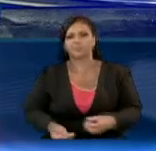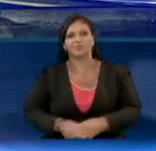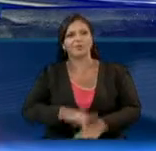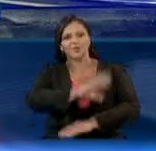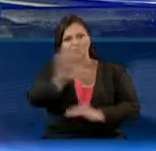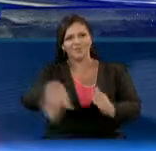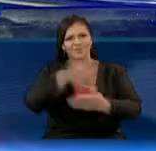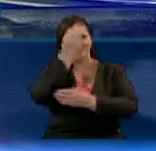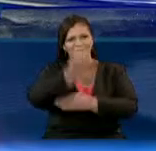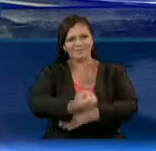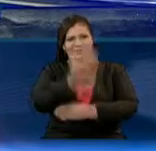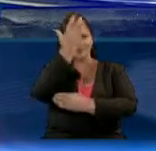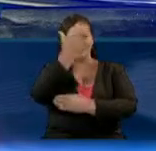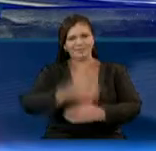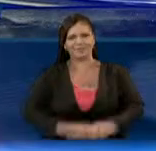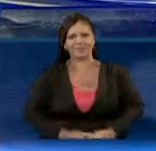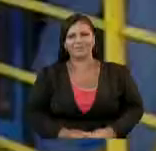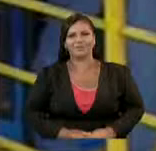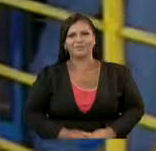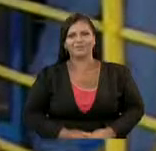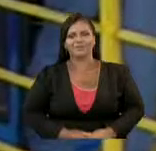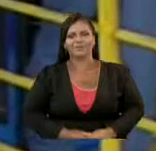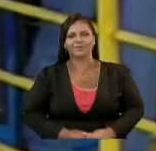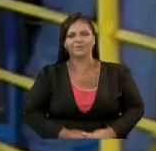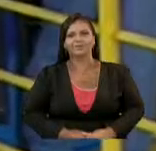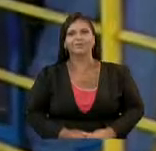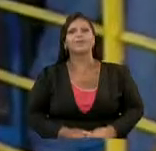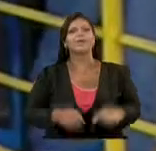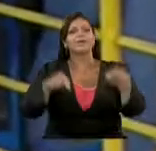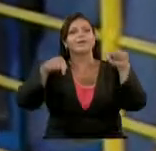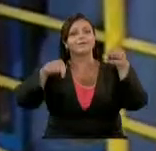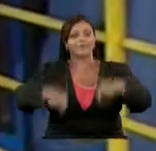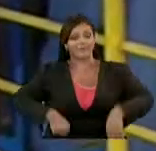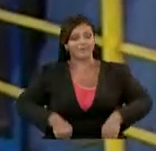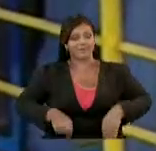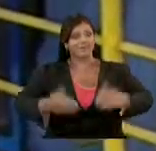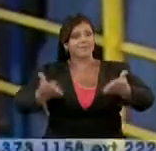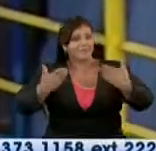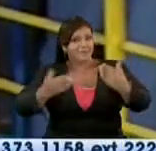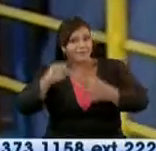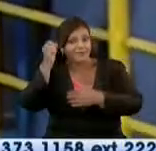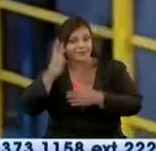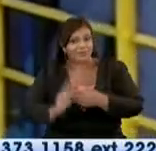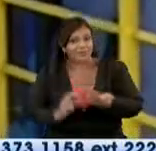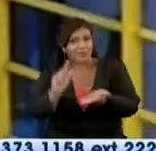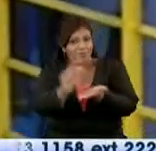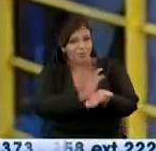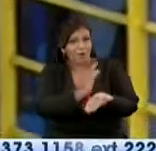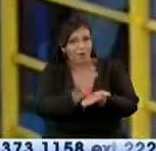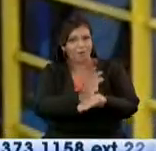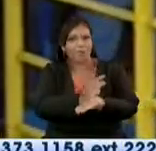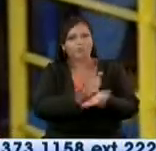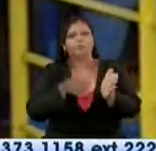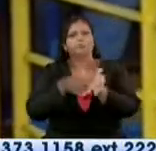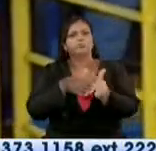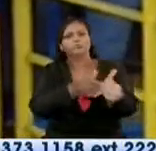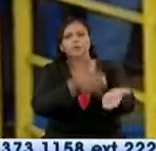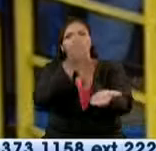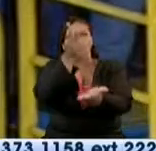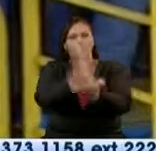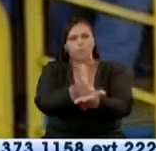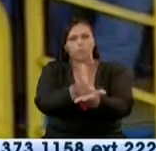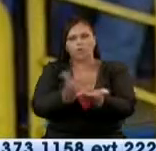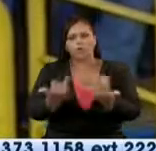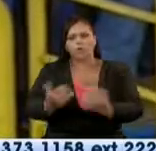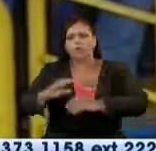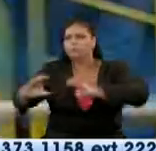excelente inicio de jornada. Estamos en la terminal del Guasmo. Esto es al sur de la ciudad de Guayaquil para hablar acerca de un tema que preocupa